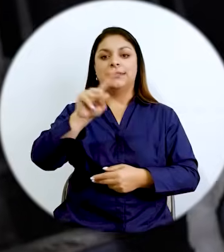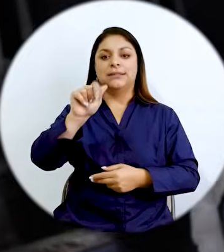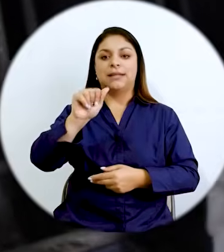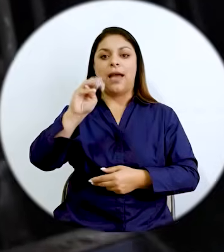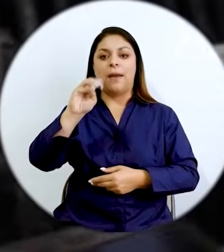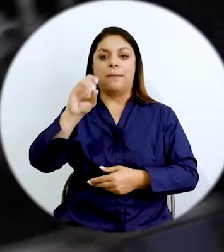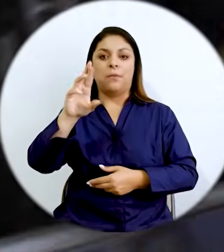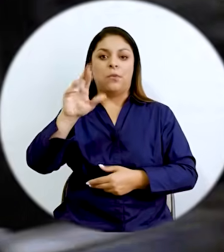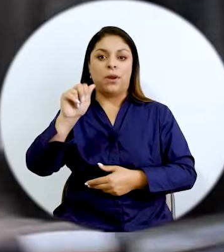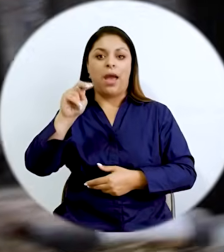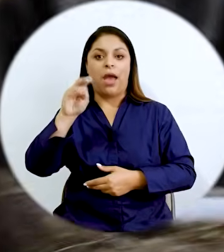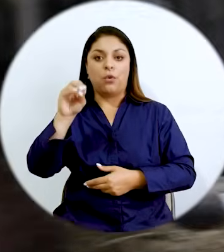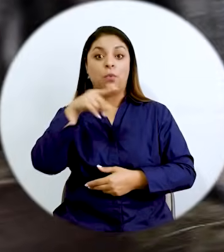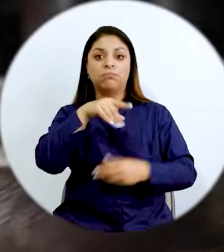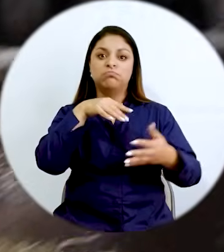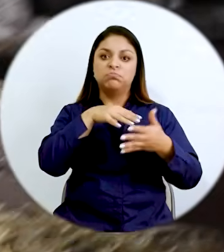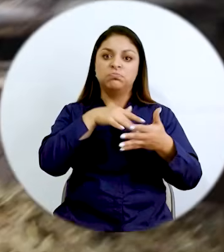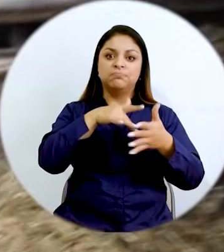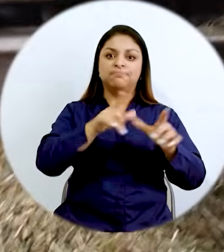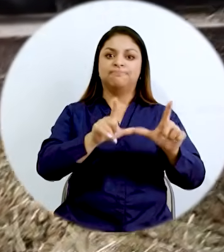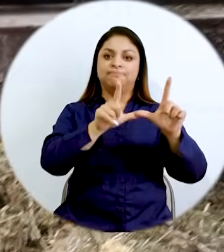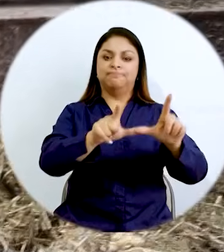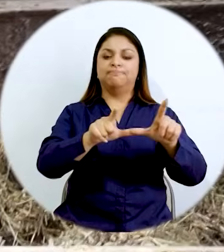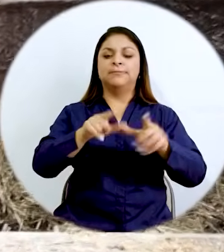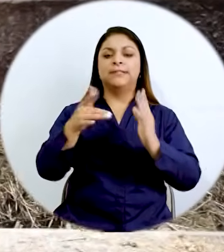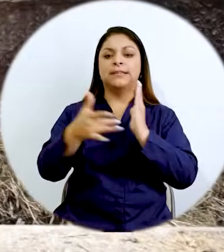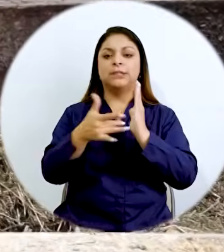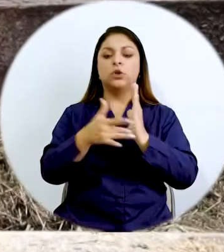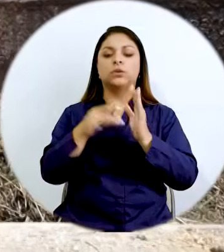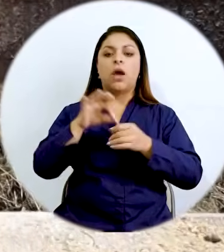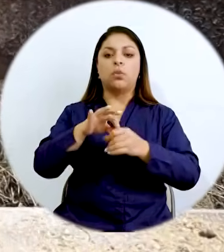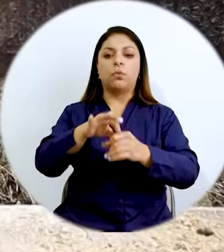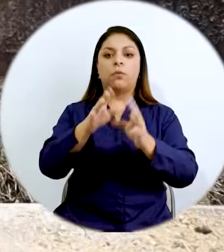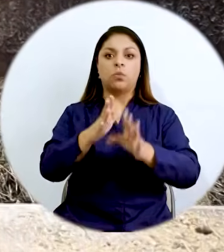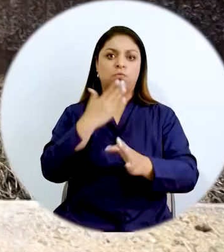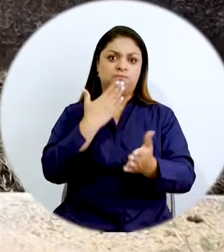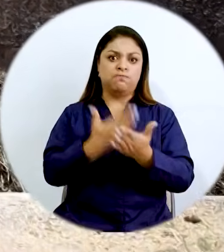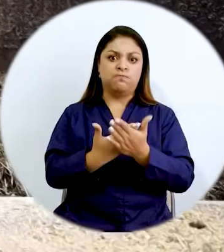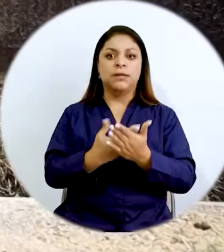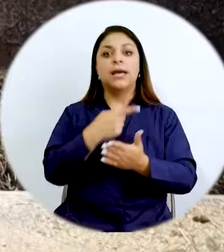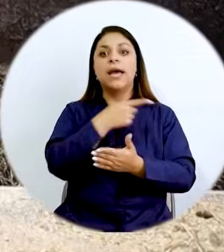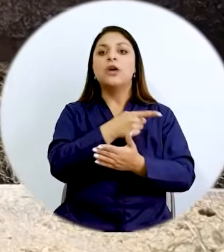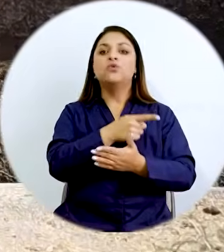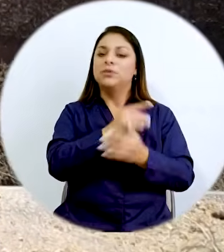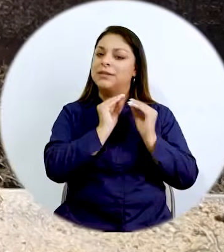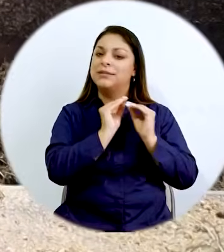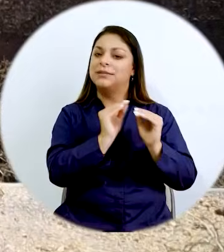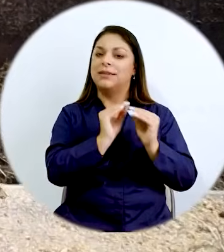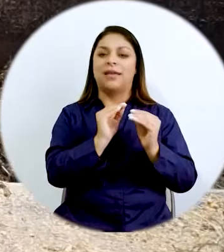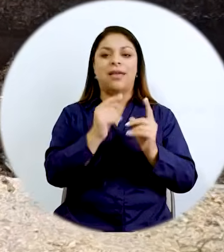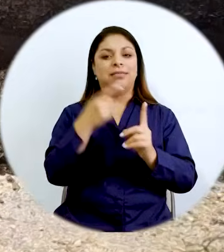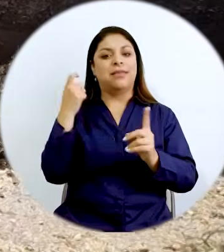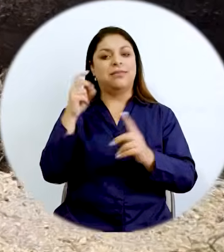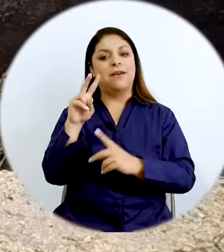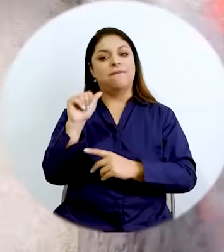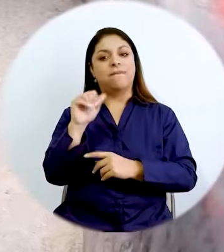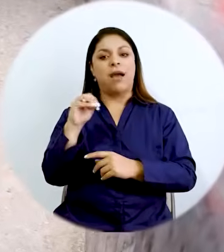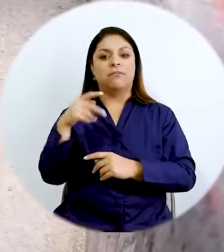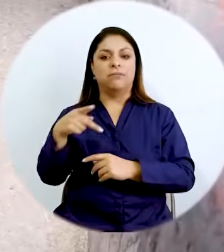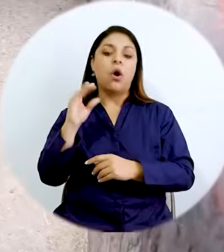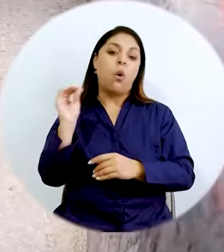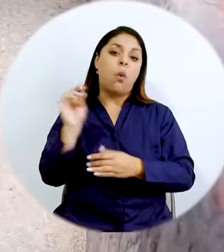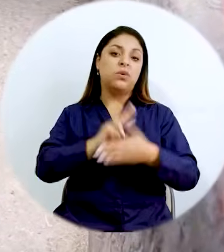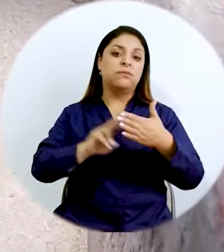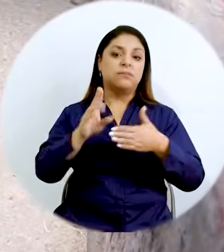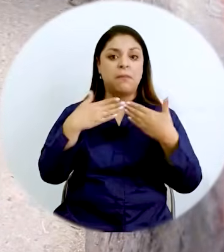técnicos agropecuarios muy buenos. El programa oficial de enseñanza de ellos es el BAMP, ¿verdad? o la Universidad